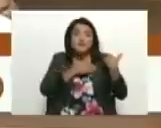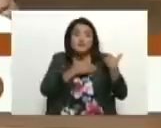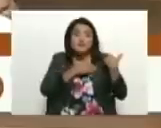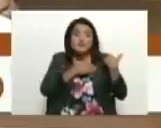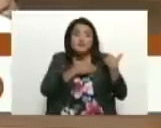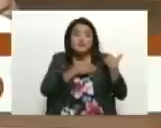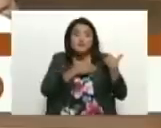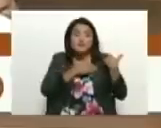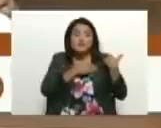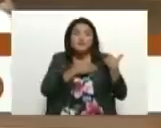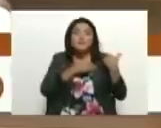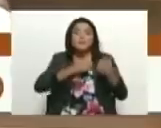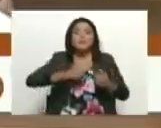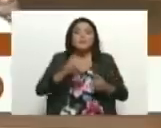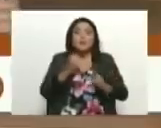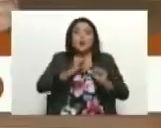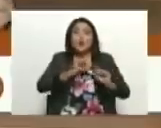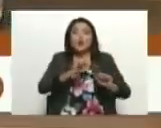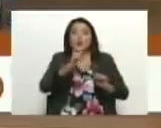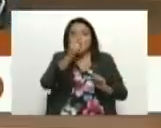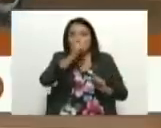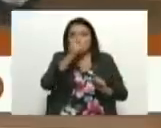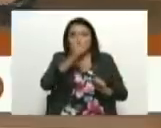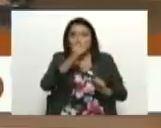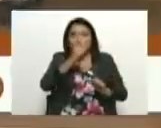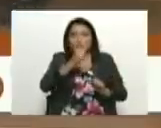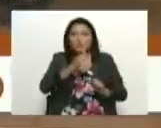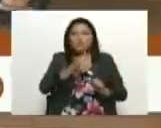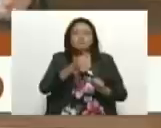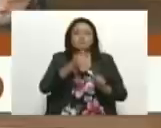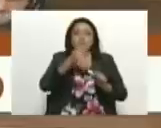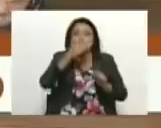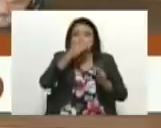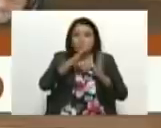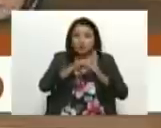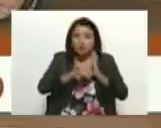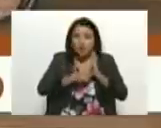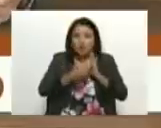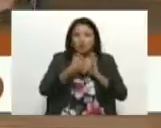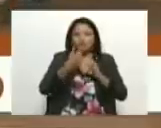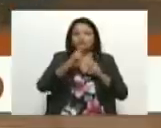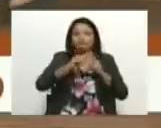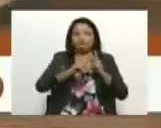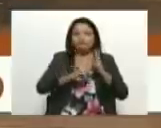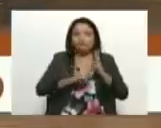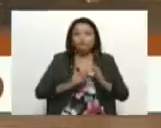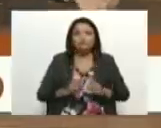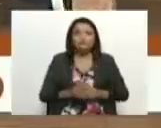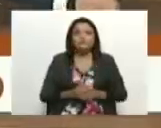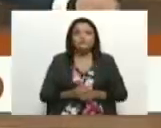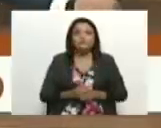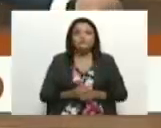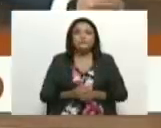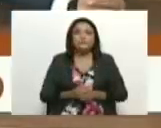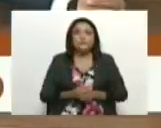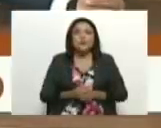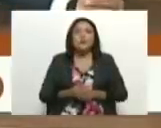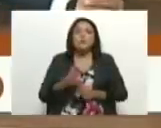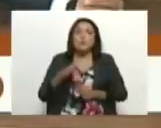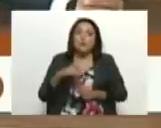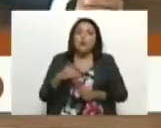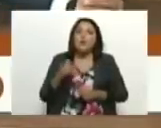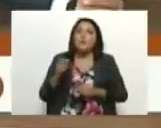contra la Corrupción. La Policía contra la Corrupción, la ley permite el uso de cualquier organismo del